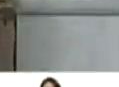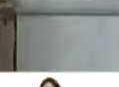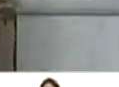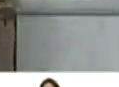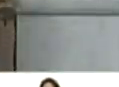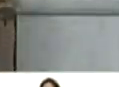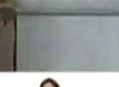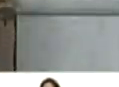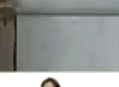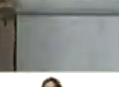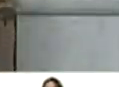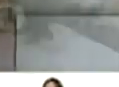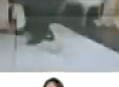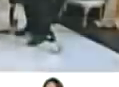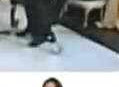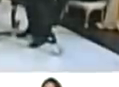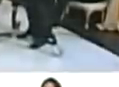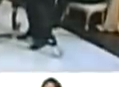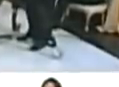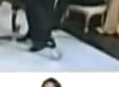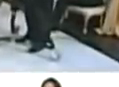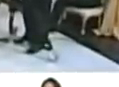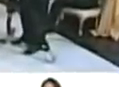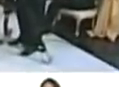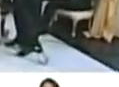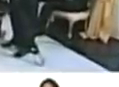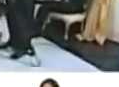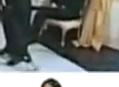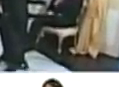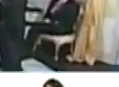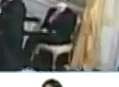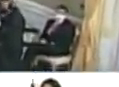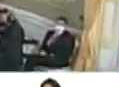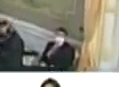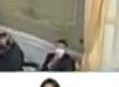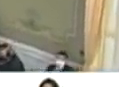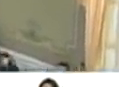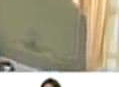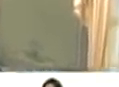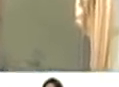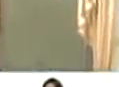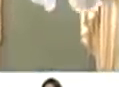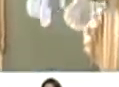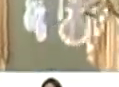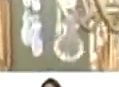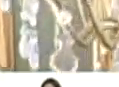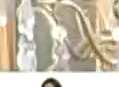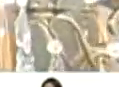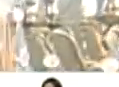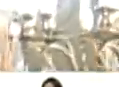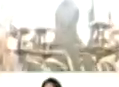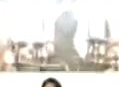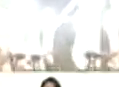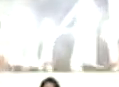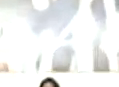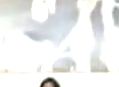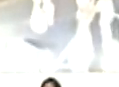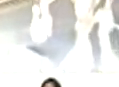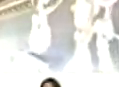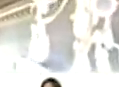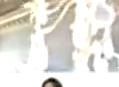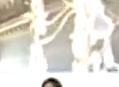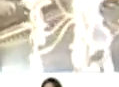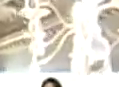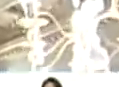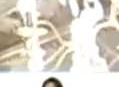Muchas gracias, Venezuela. Una necesaria respuesta jurídica del Estado venezolano en armonía con el derecho internacional